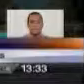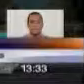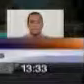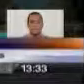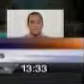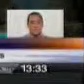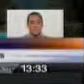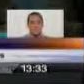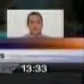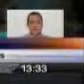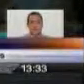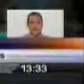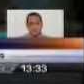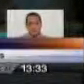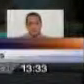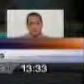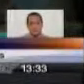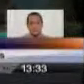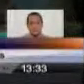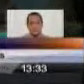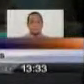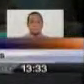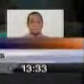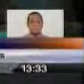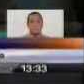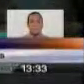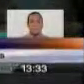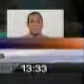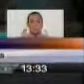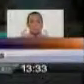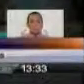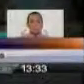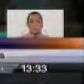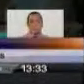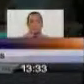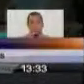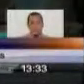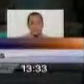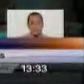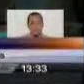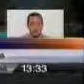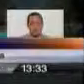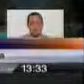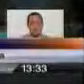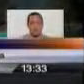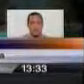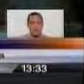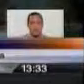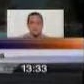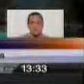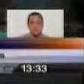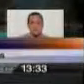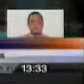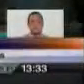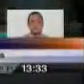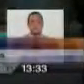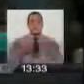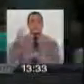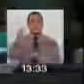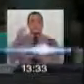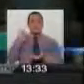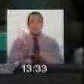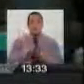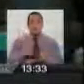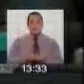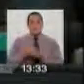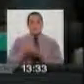sustentar la defensa del Perú en el caso Chavín de Huántar. Esto ha sido así y yo espero que